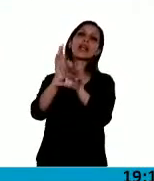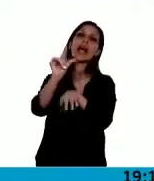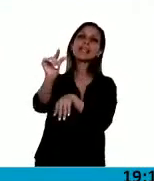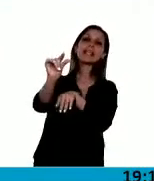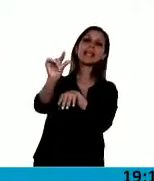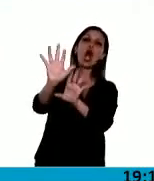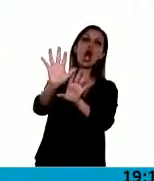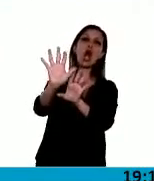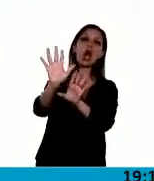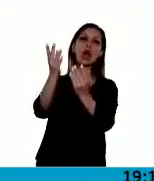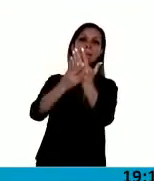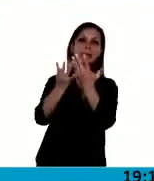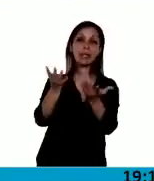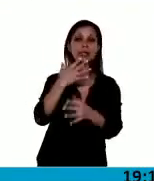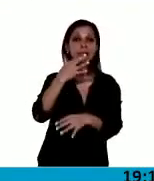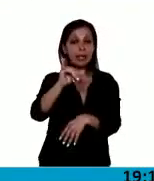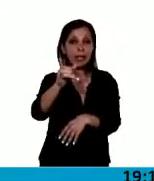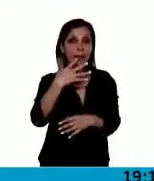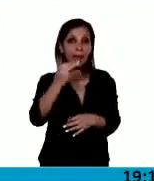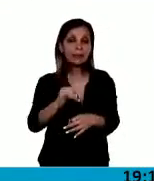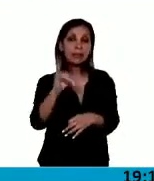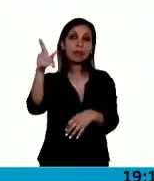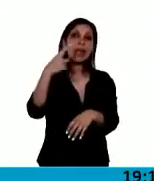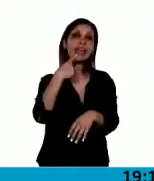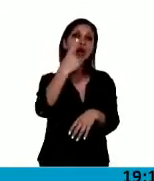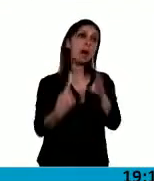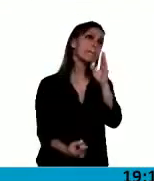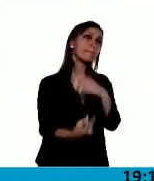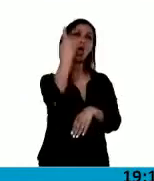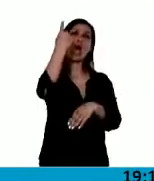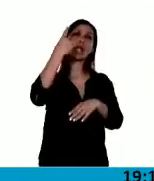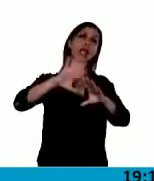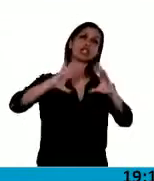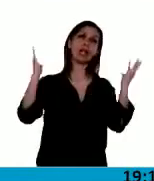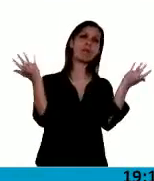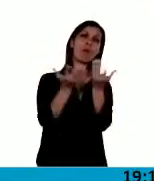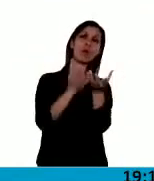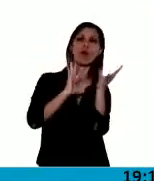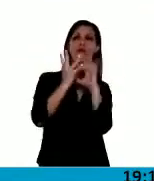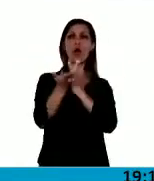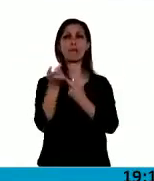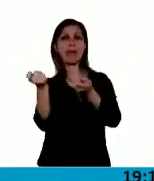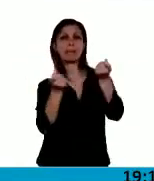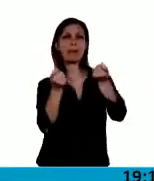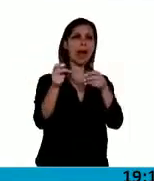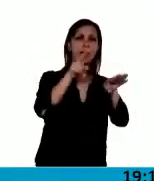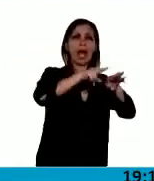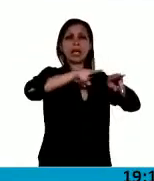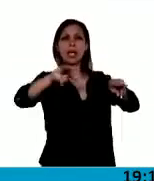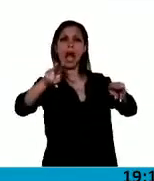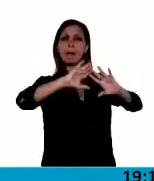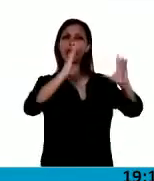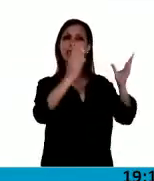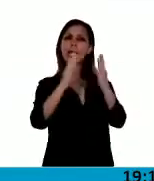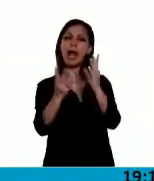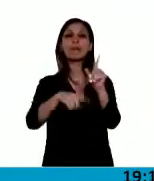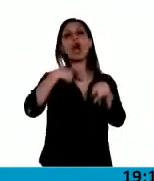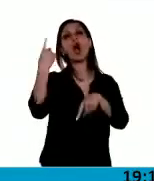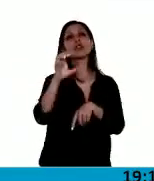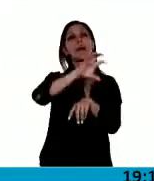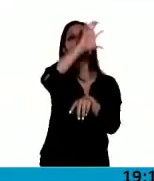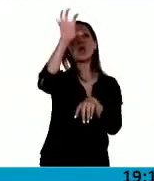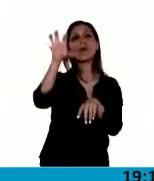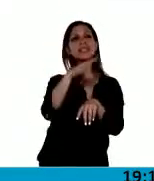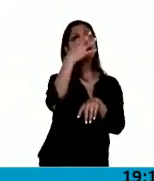ministerio y sí porque dijo que eran pioneros en el mundo con el sistema de gestión de camas y que el resto de las 23 provincias tenían que